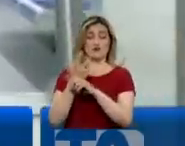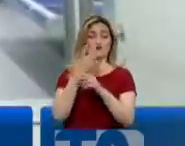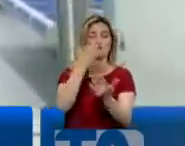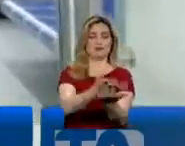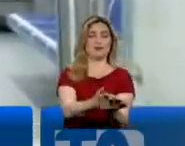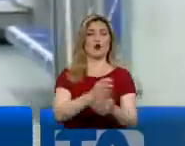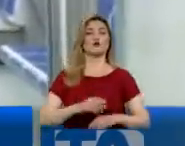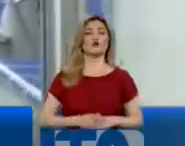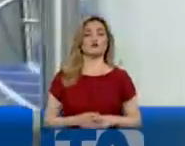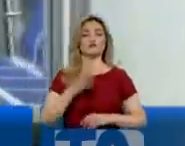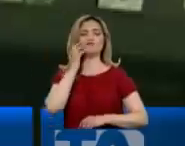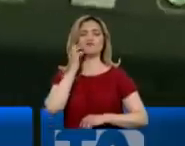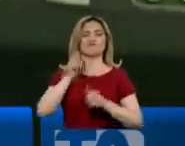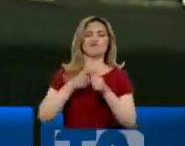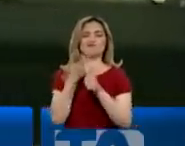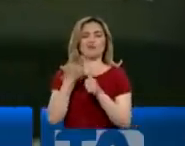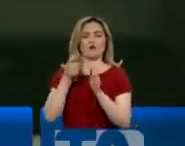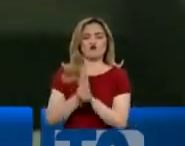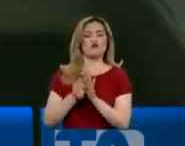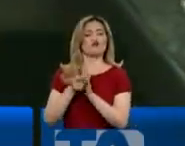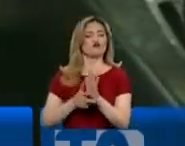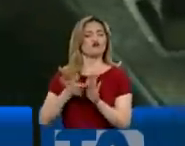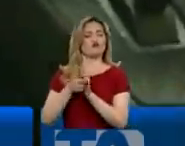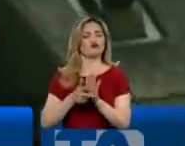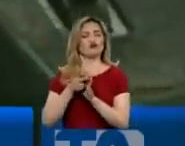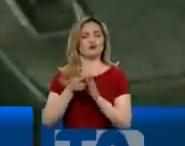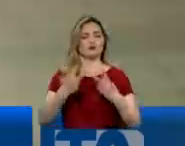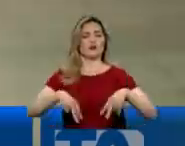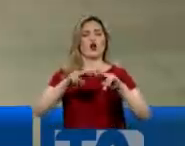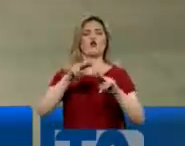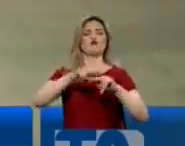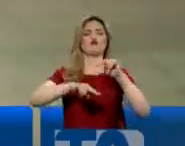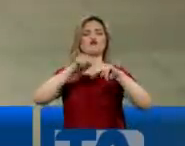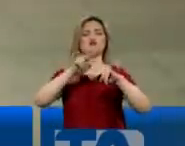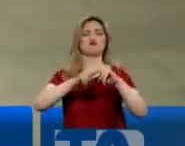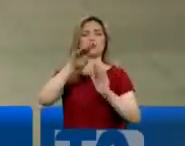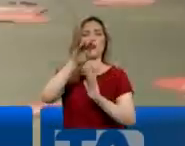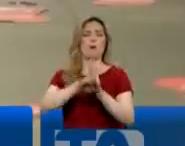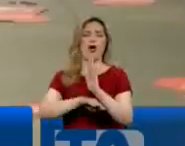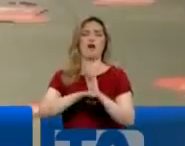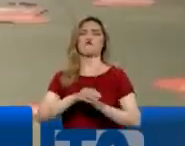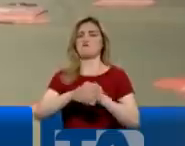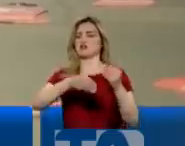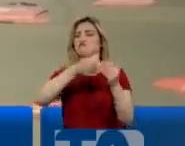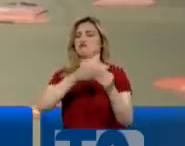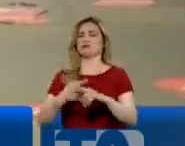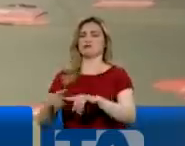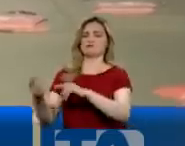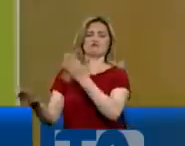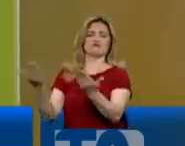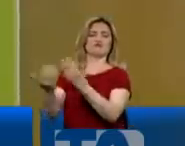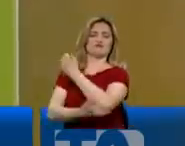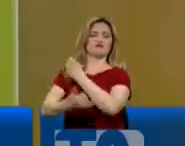experiencia adquirida en la construcción de la primera línea del metro de quito el costo de construcción es relativamente más bajo que otros países de la región